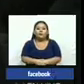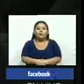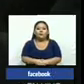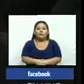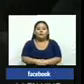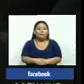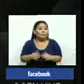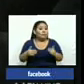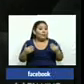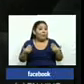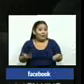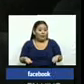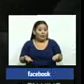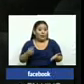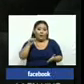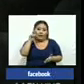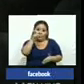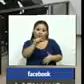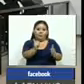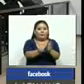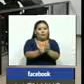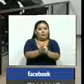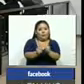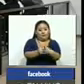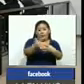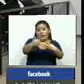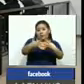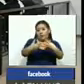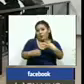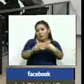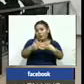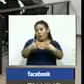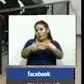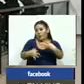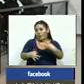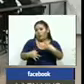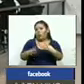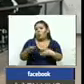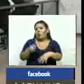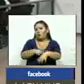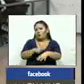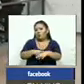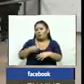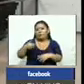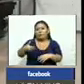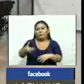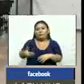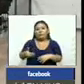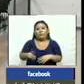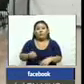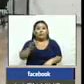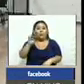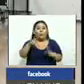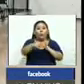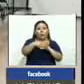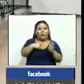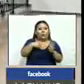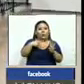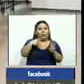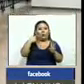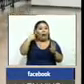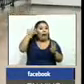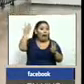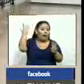En cuanto a la acción civil, se hizo una condena respecto de las 4 víctimas. La primera condena en